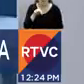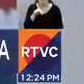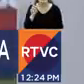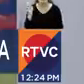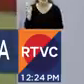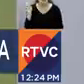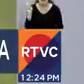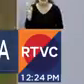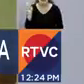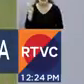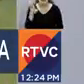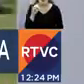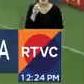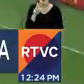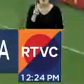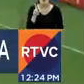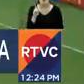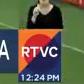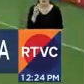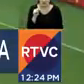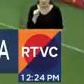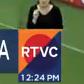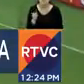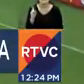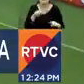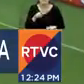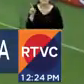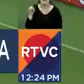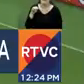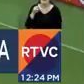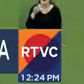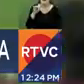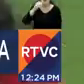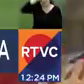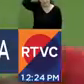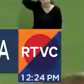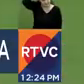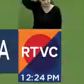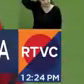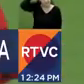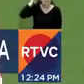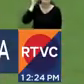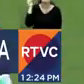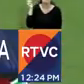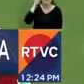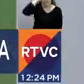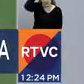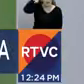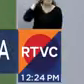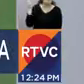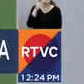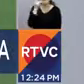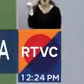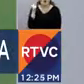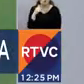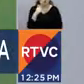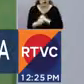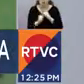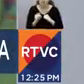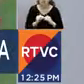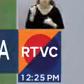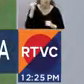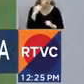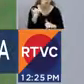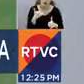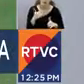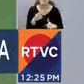Colombia como fue la Copa América del 2001. Y Mario Yepes, el capitán del equipo nacional que ha llegado más lejos en un mundial. Entre los mediocampistas están 3